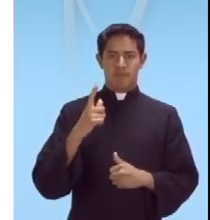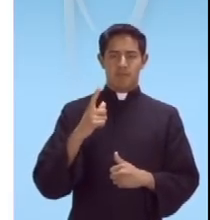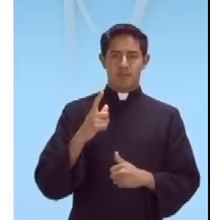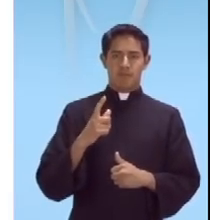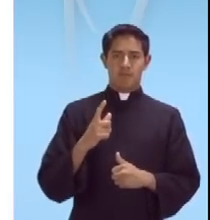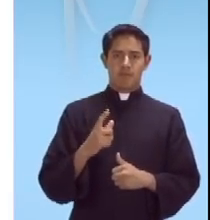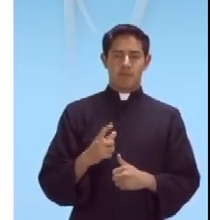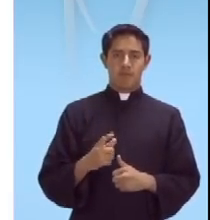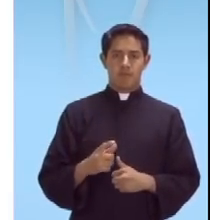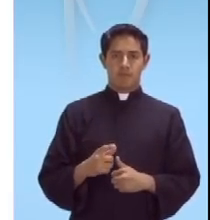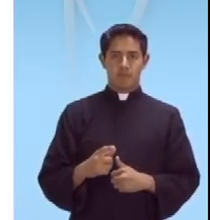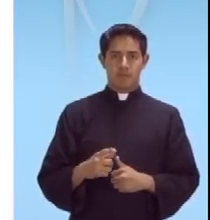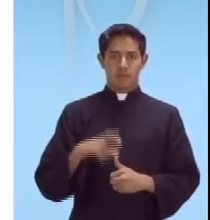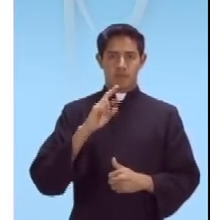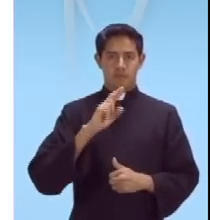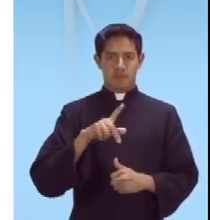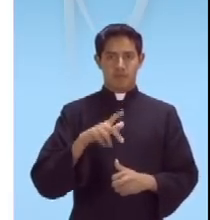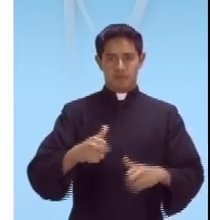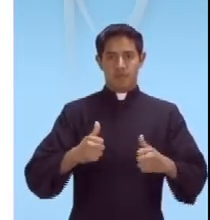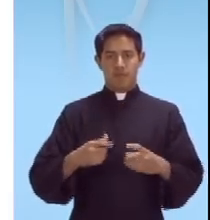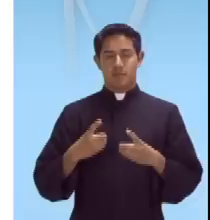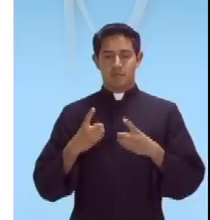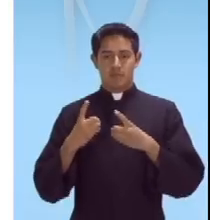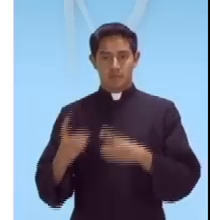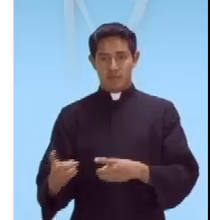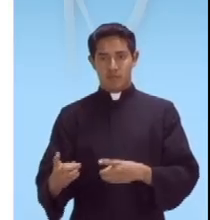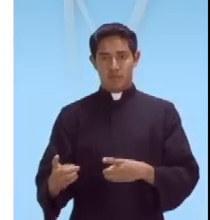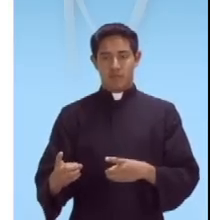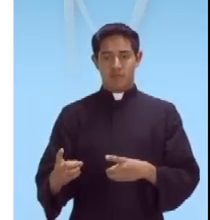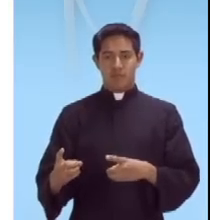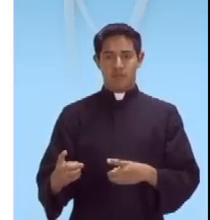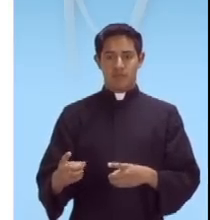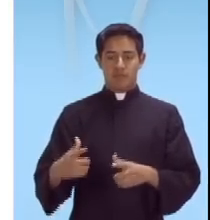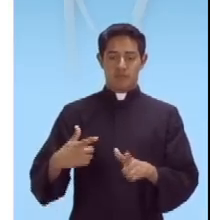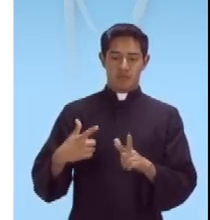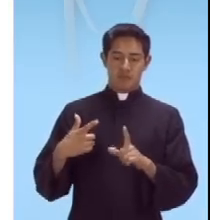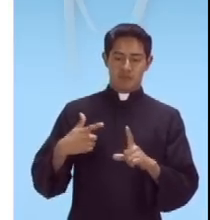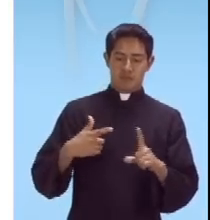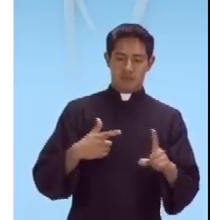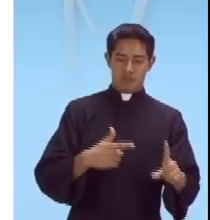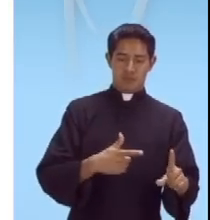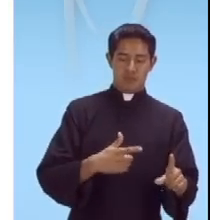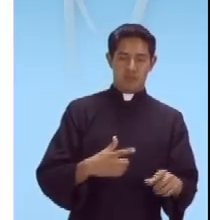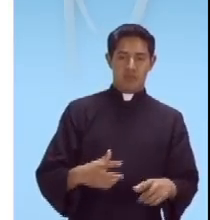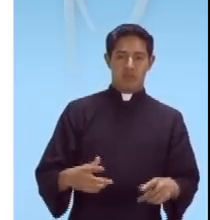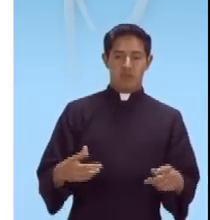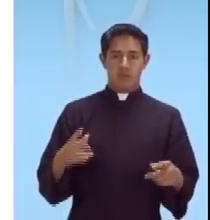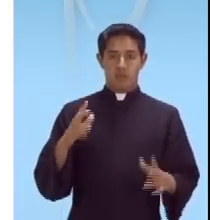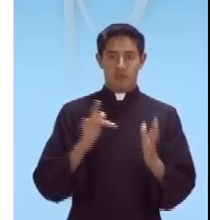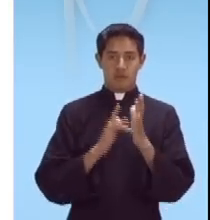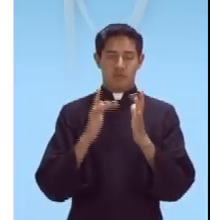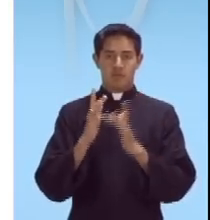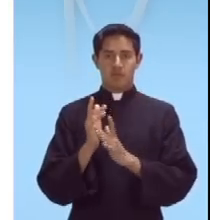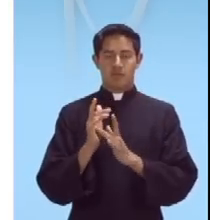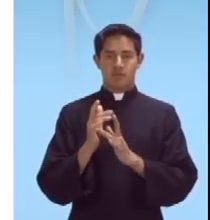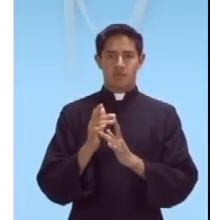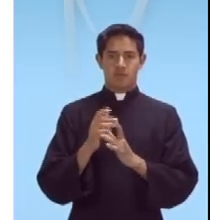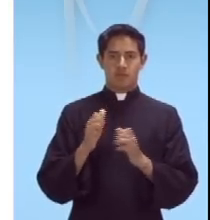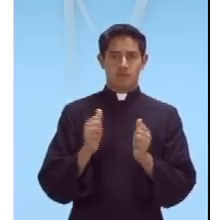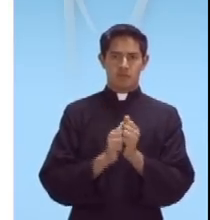que sigue al Maestro paso a paso, con esas inquietudes, con esos temores, y que también